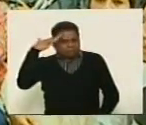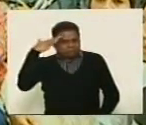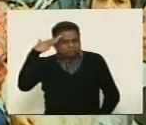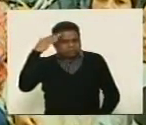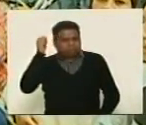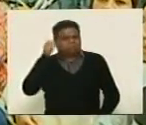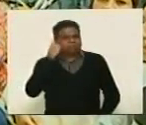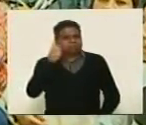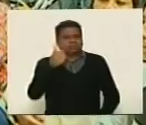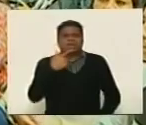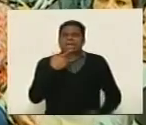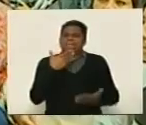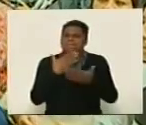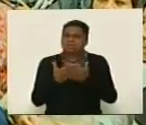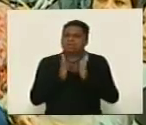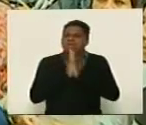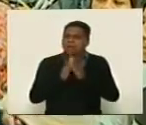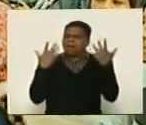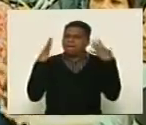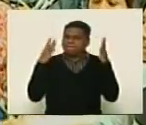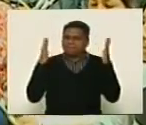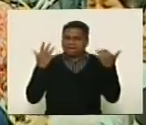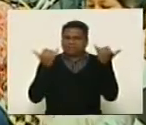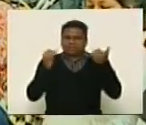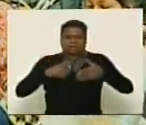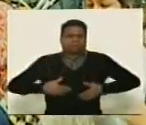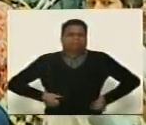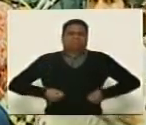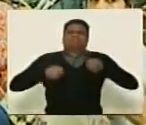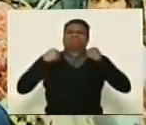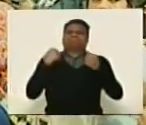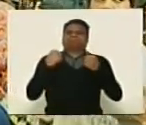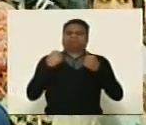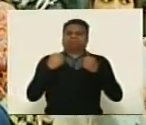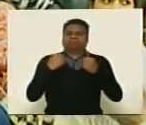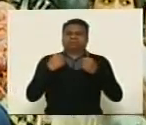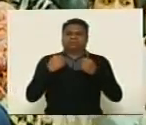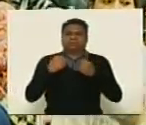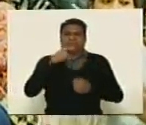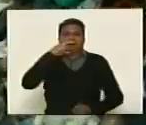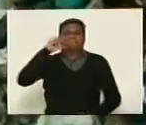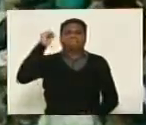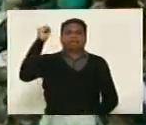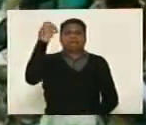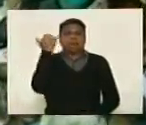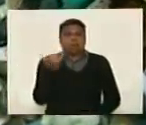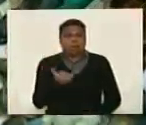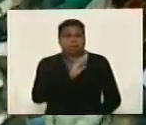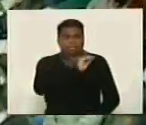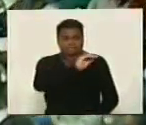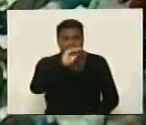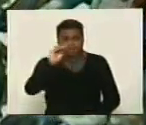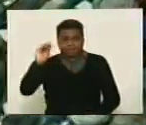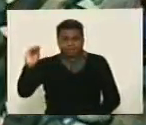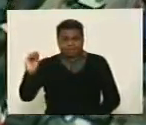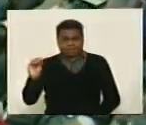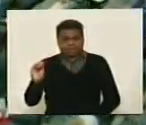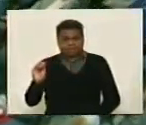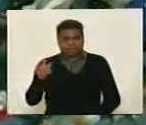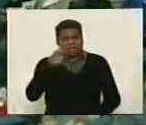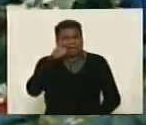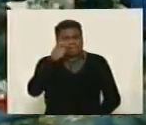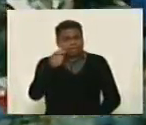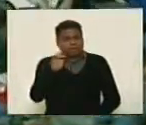verdad un aplauso para la valentía de nuestro líder Nicolás Maduro Moros, hoy convoca al pueblo ante